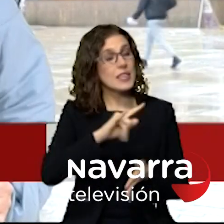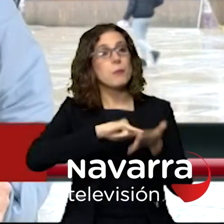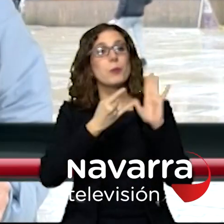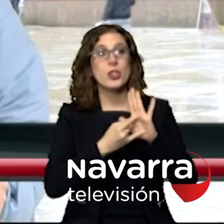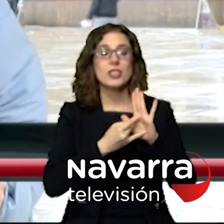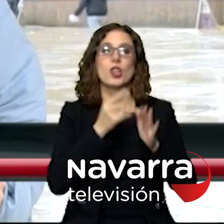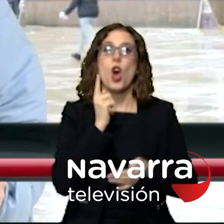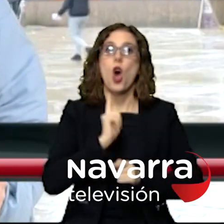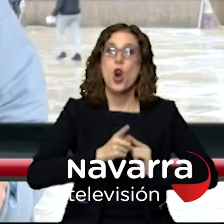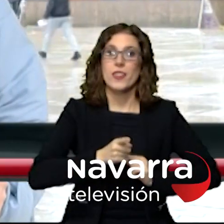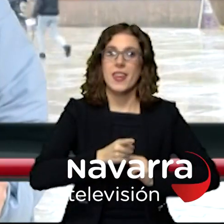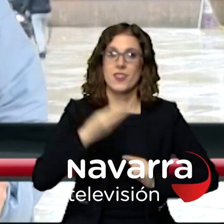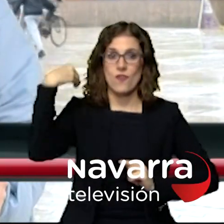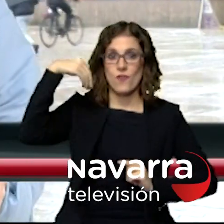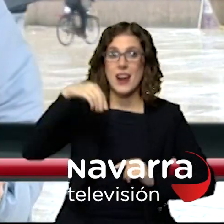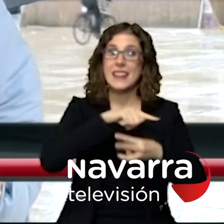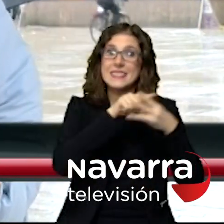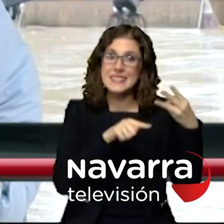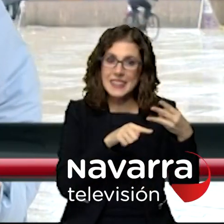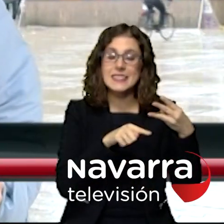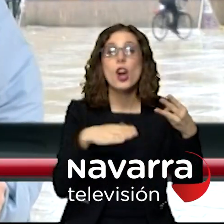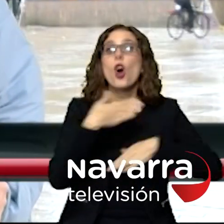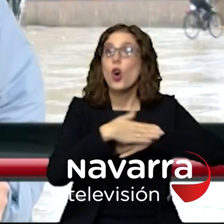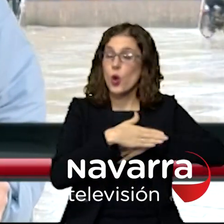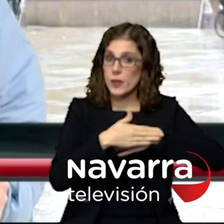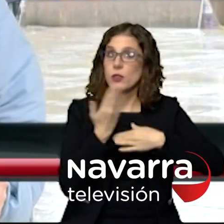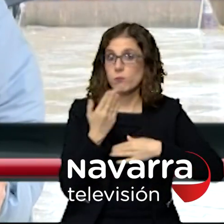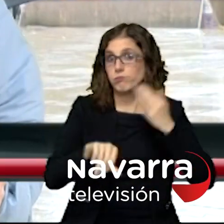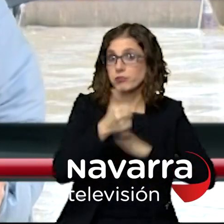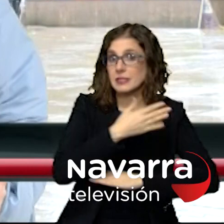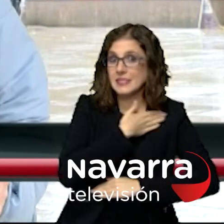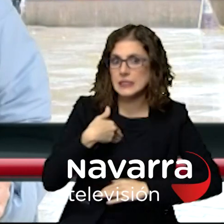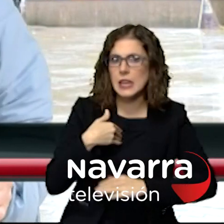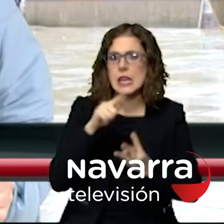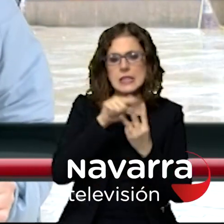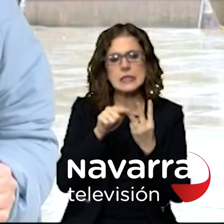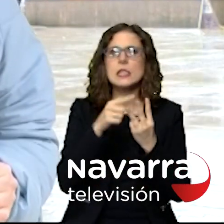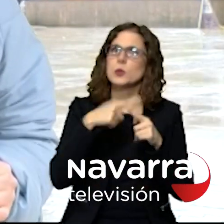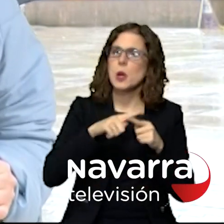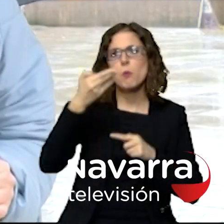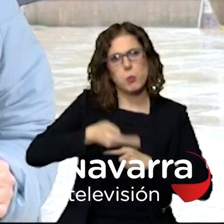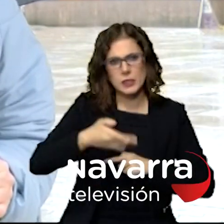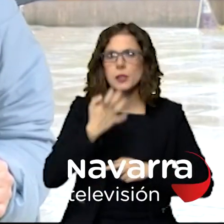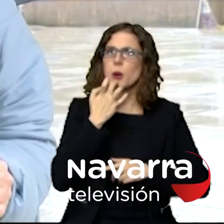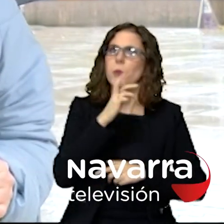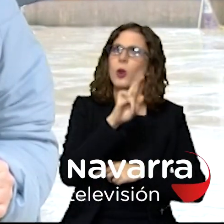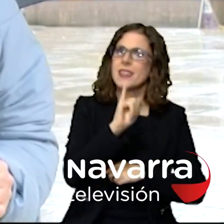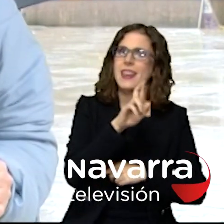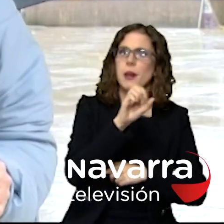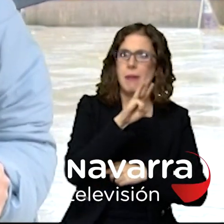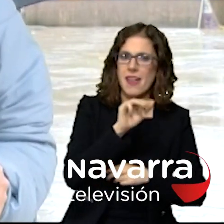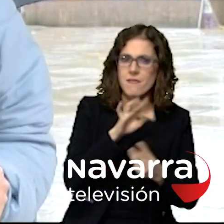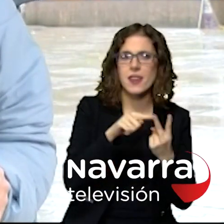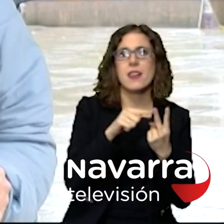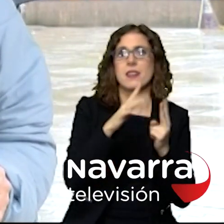fiscales y que quiere aprobar el gobierno suponen modificaciones sustanciales como la deflactación del IRPF, la deducción a las familias navarras